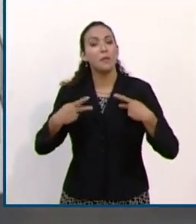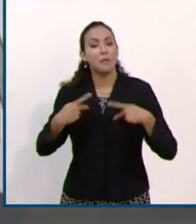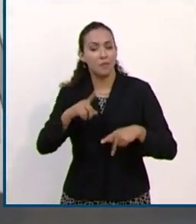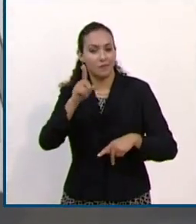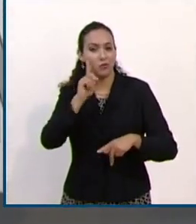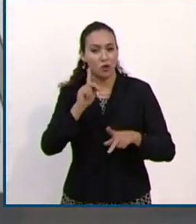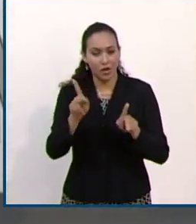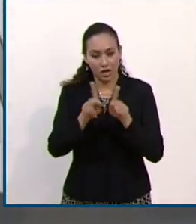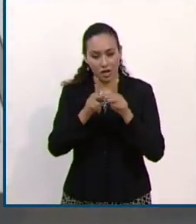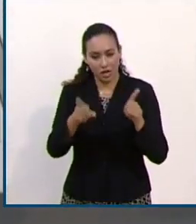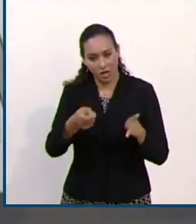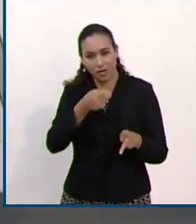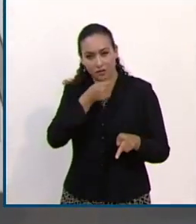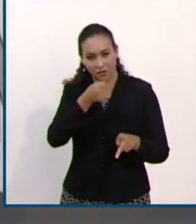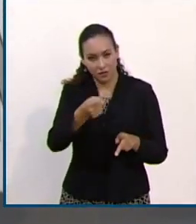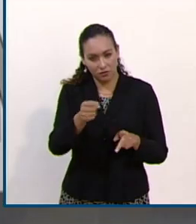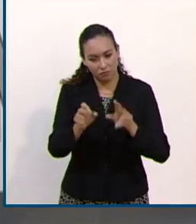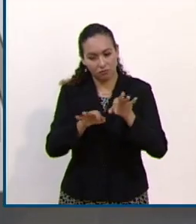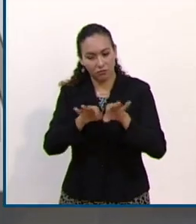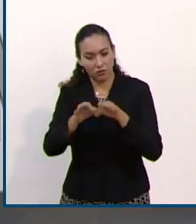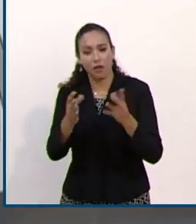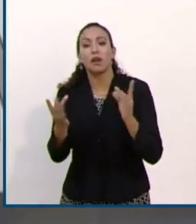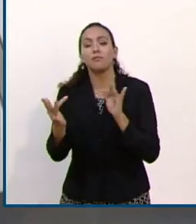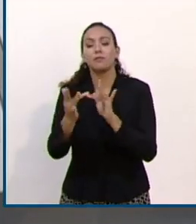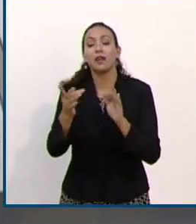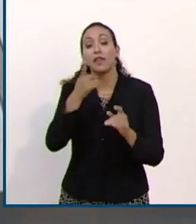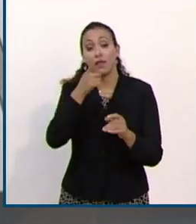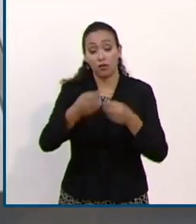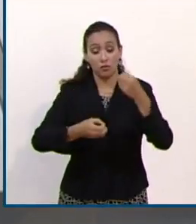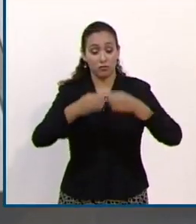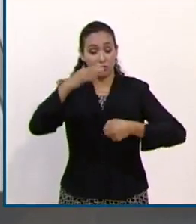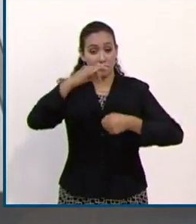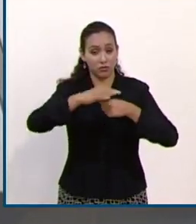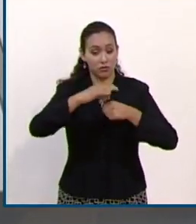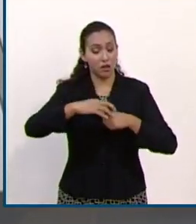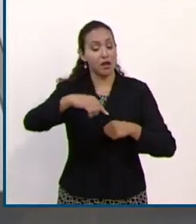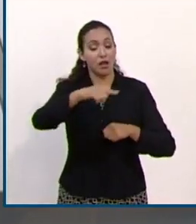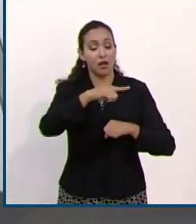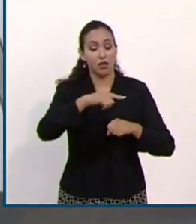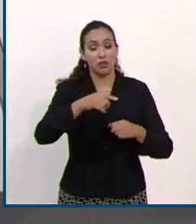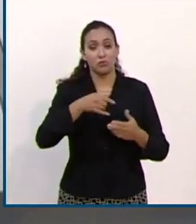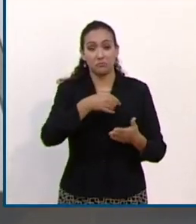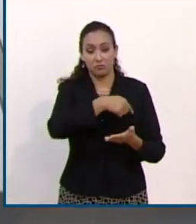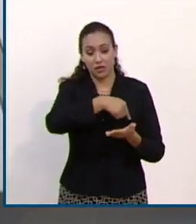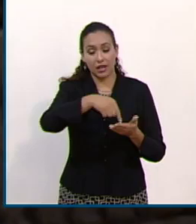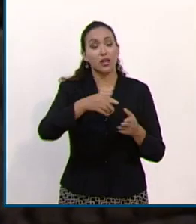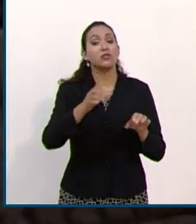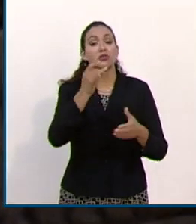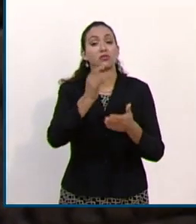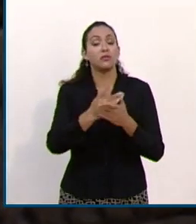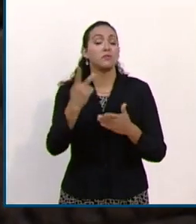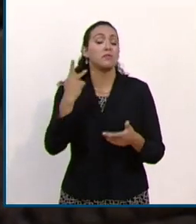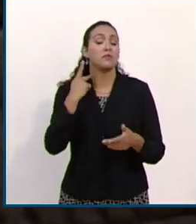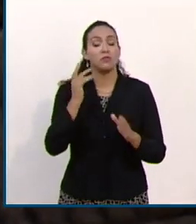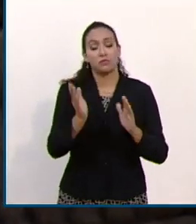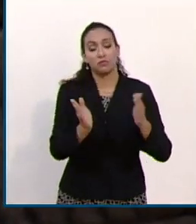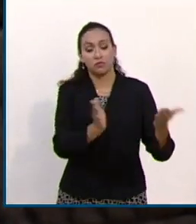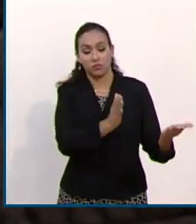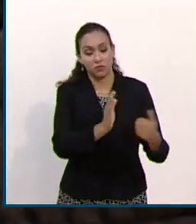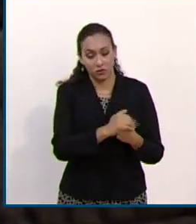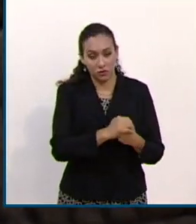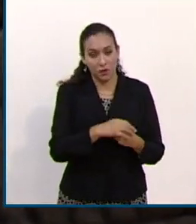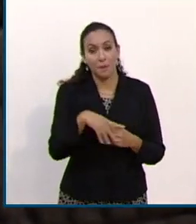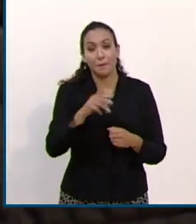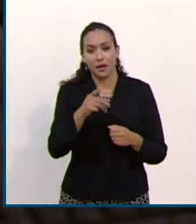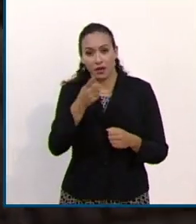Día Internacional de la Mujer, dejó en claro que el Tribunal Electoral está al margen de la polarización política. Sin embargo, precisó que como